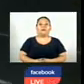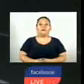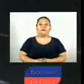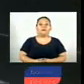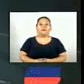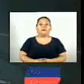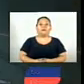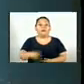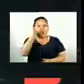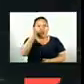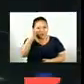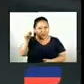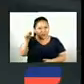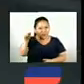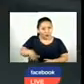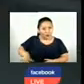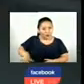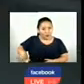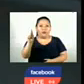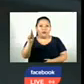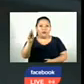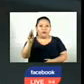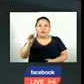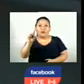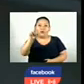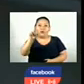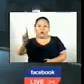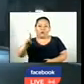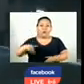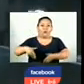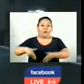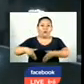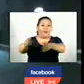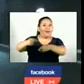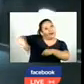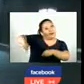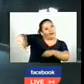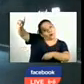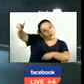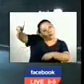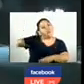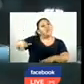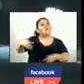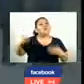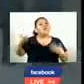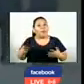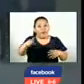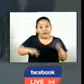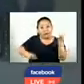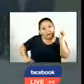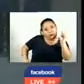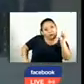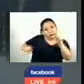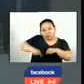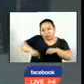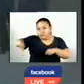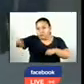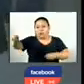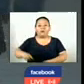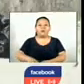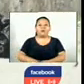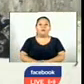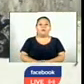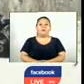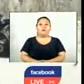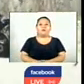El hecho ocurrió en el kilómetro 11 de la carretera troncal del norte en el sentido que de San Salvador conduce hacia Apopa.